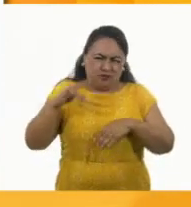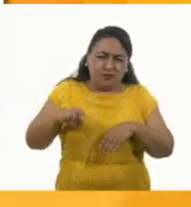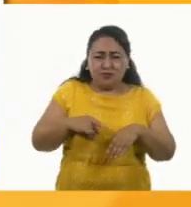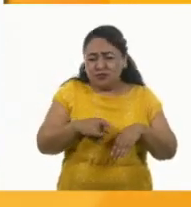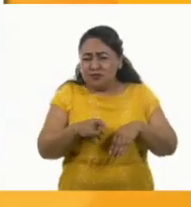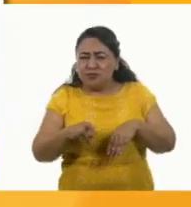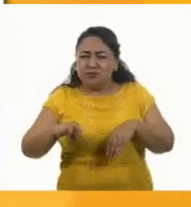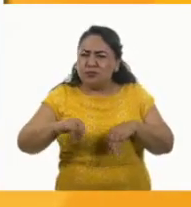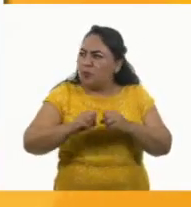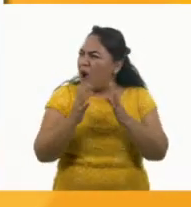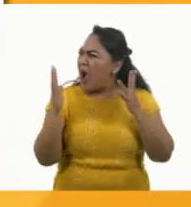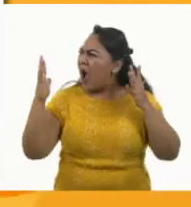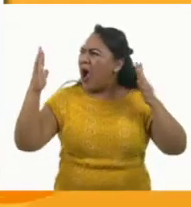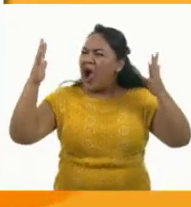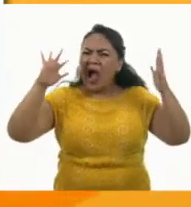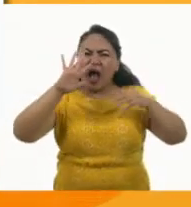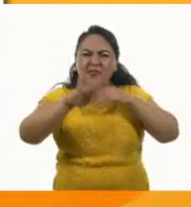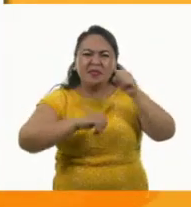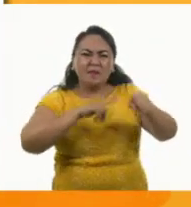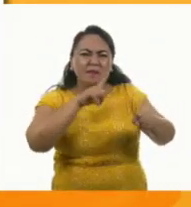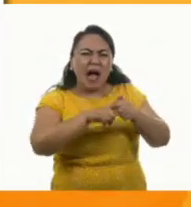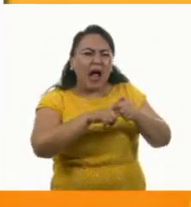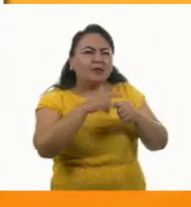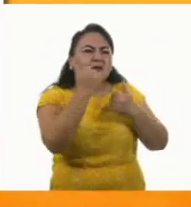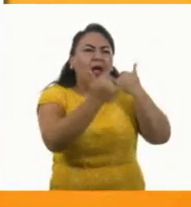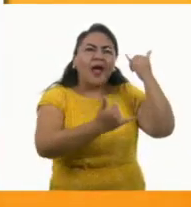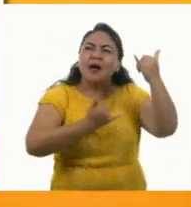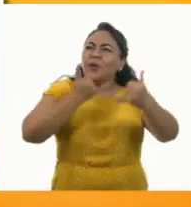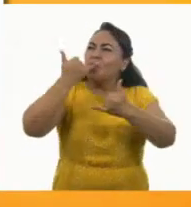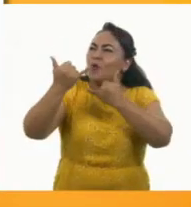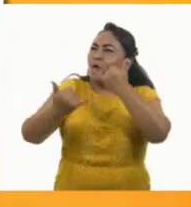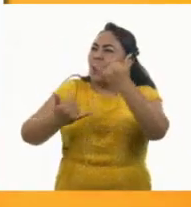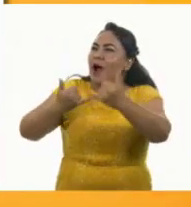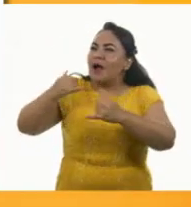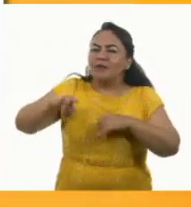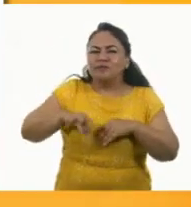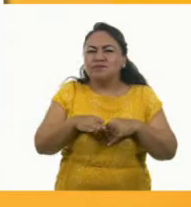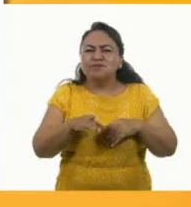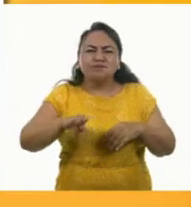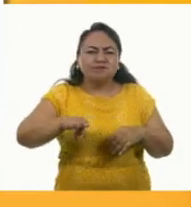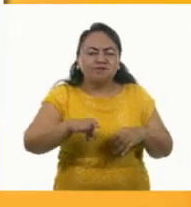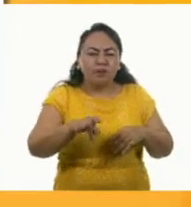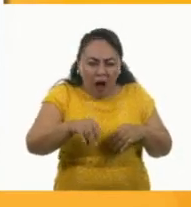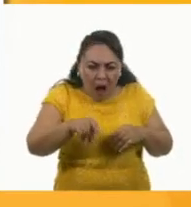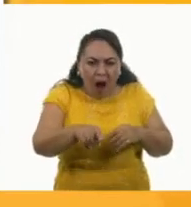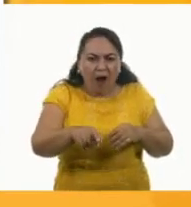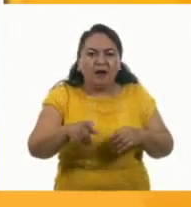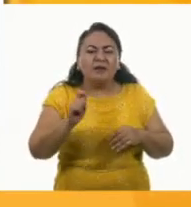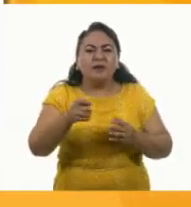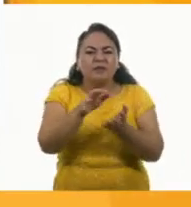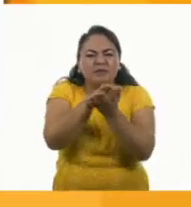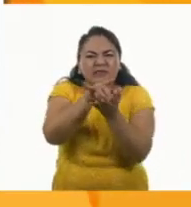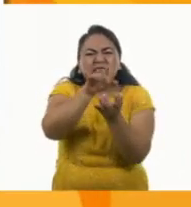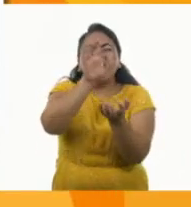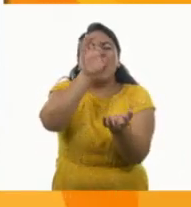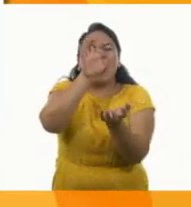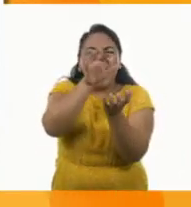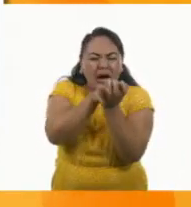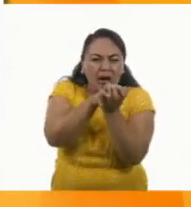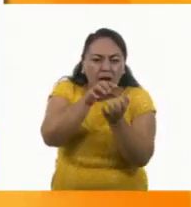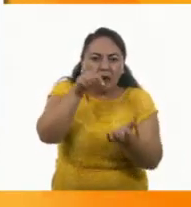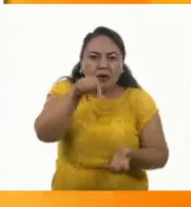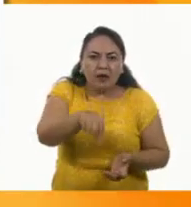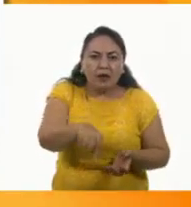un safari donde jugó con muchos animales. Nadó con un hipopótamo muy grande y